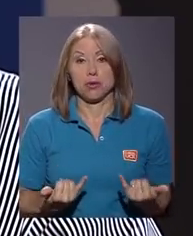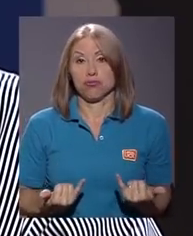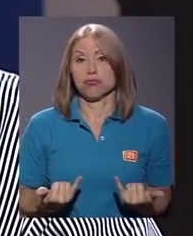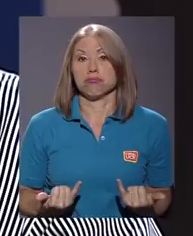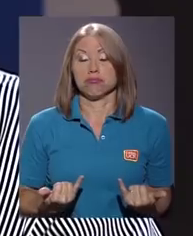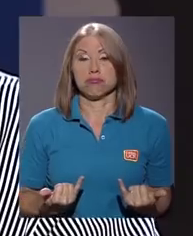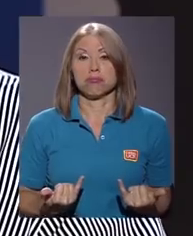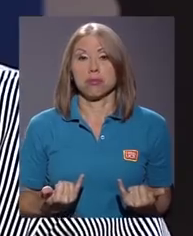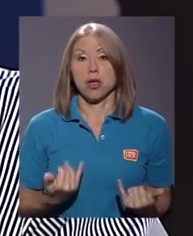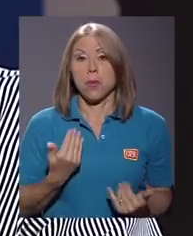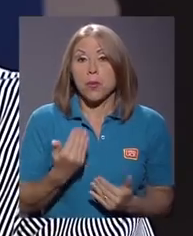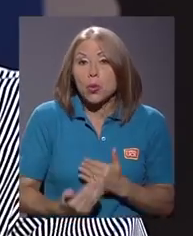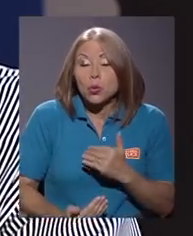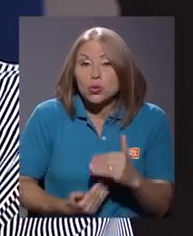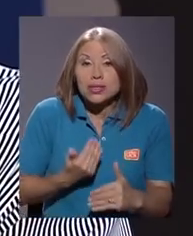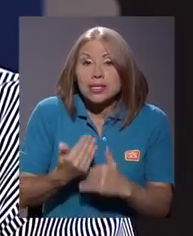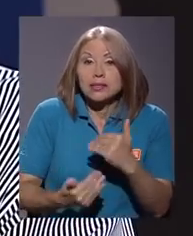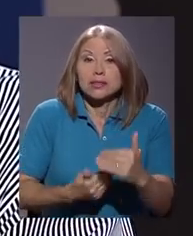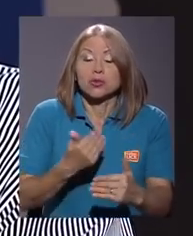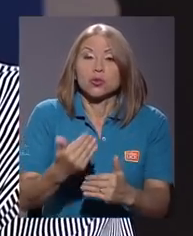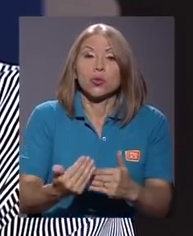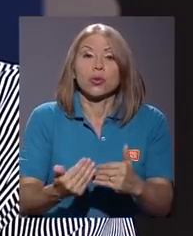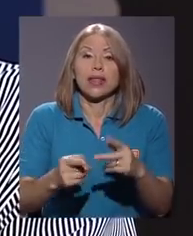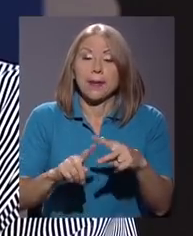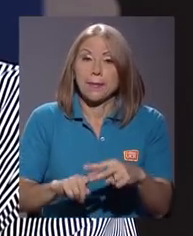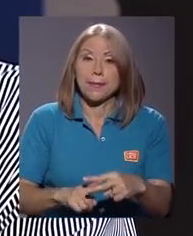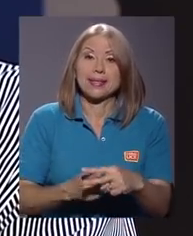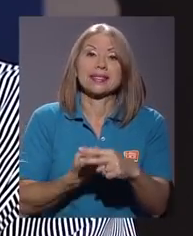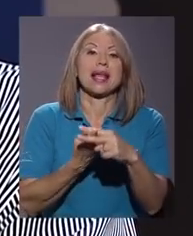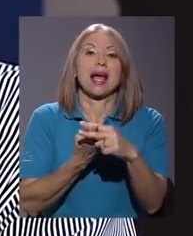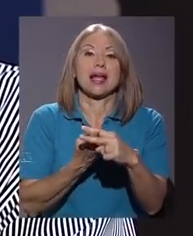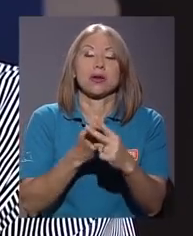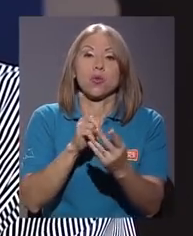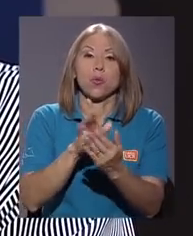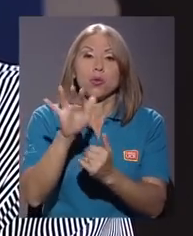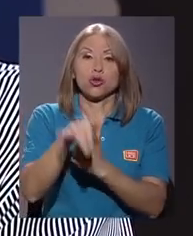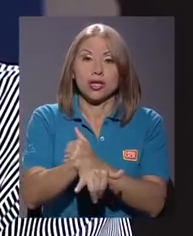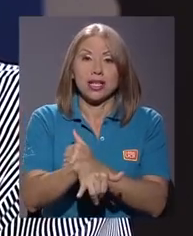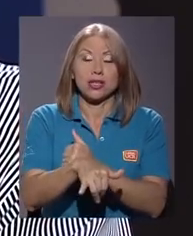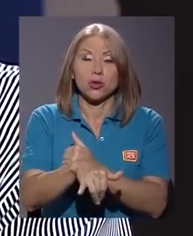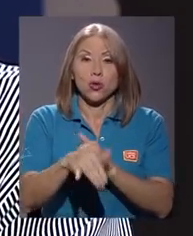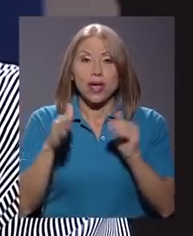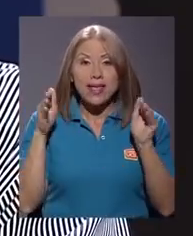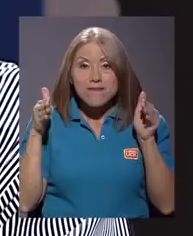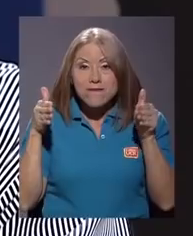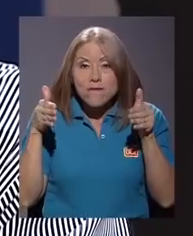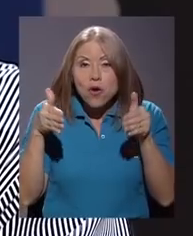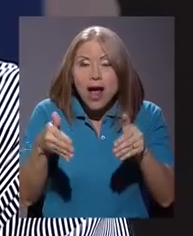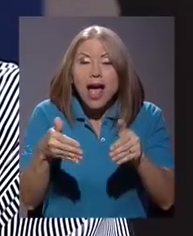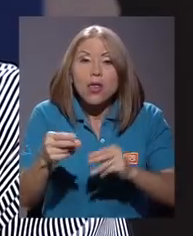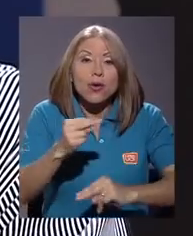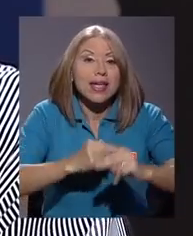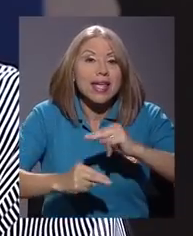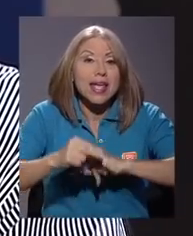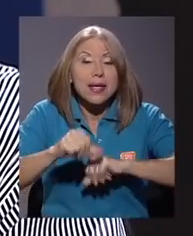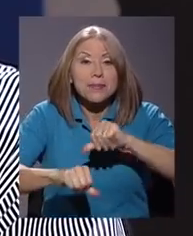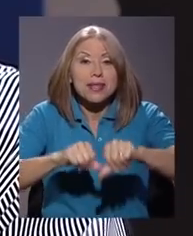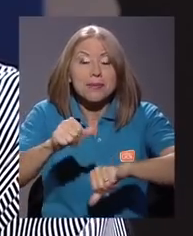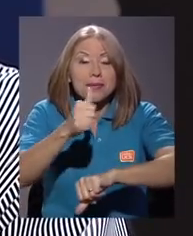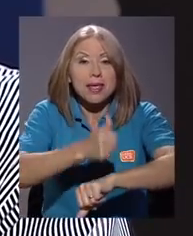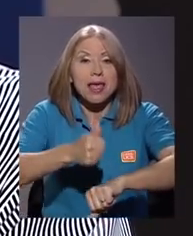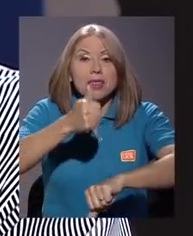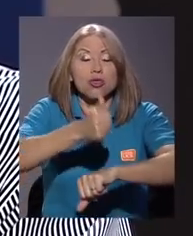de empezar un un proyecto enfocado en el emprendimiento musical mu bien verdad